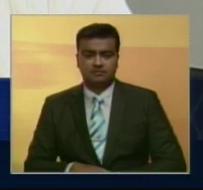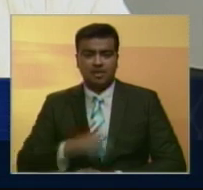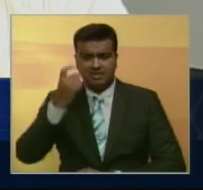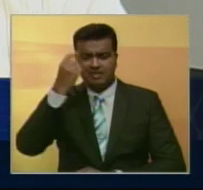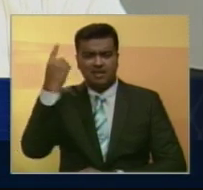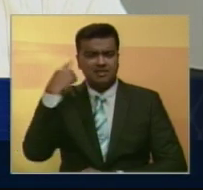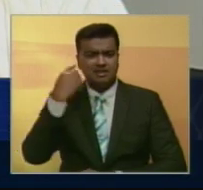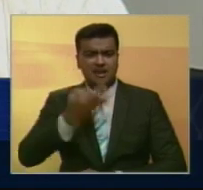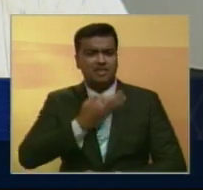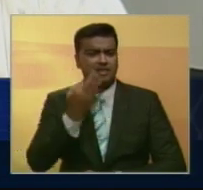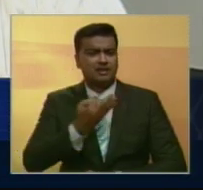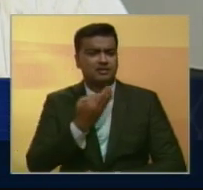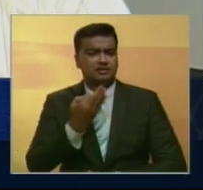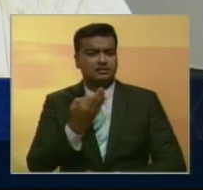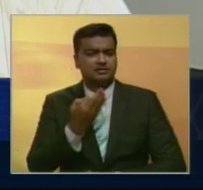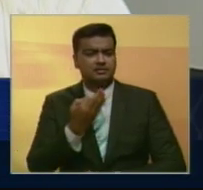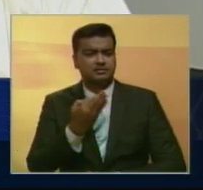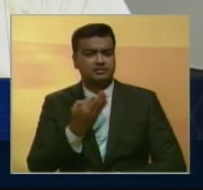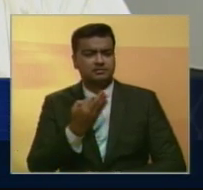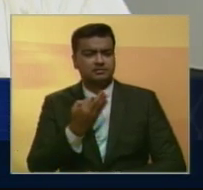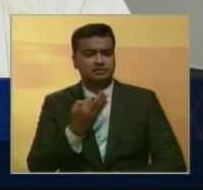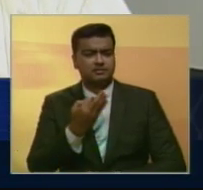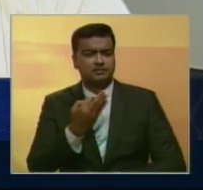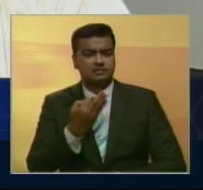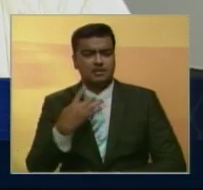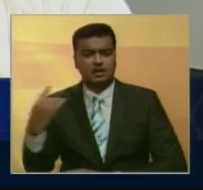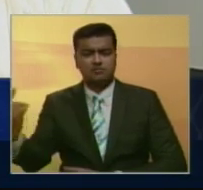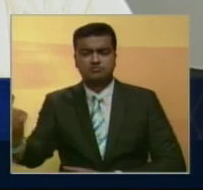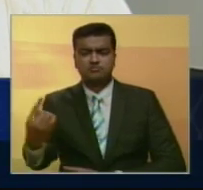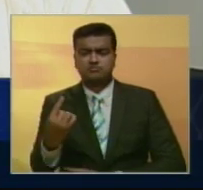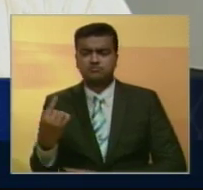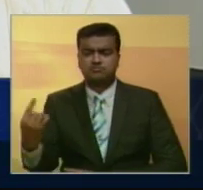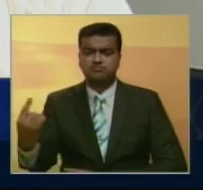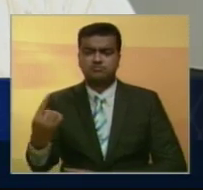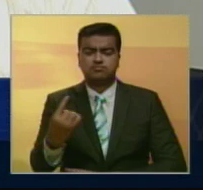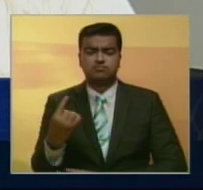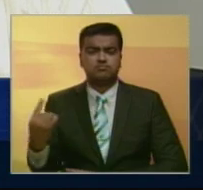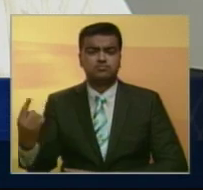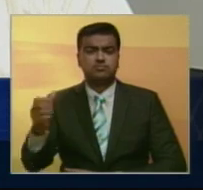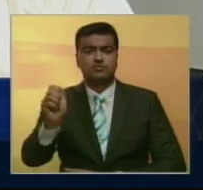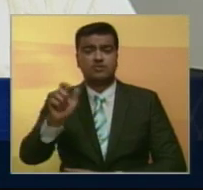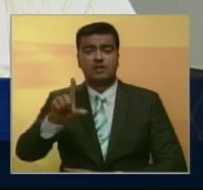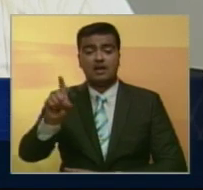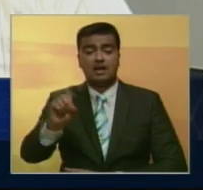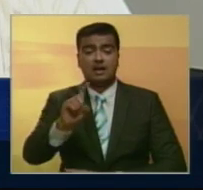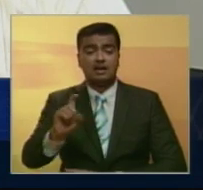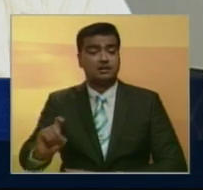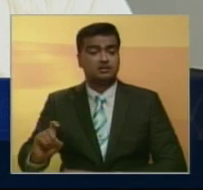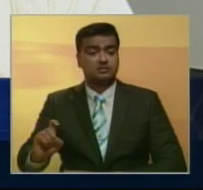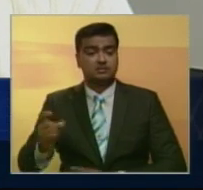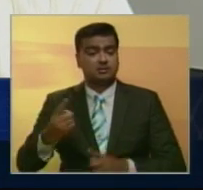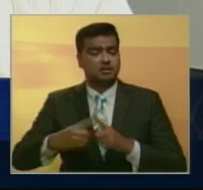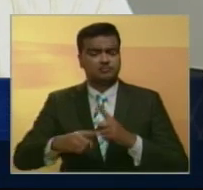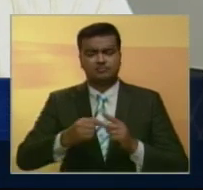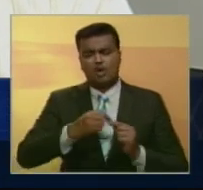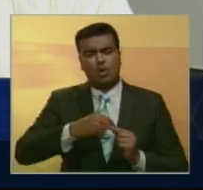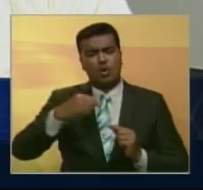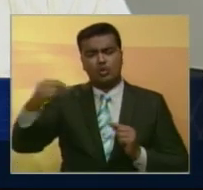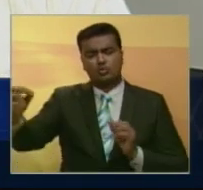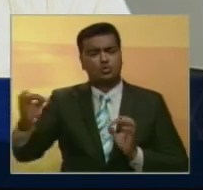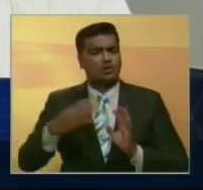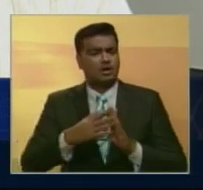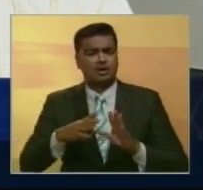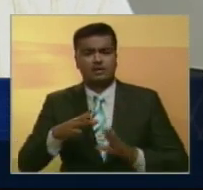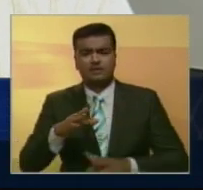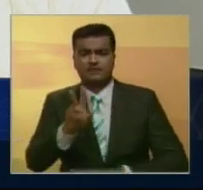ayer, en horas de la tarde, la tormenta tropical Ale pasó a la categoría de huracán. Esto es fuera de las